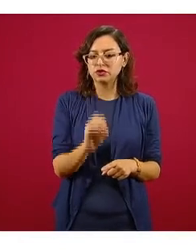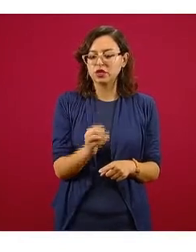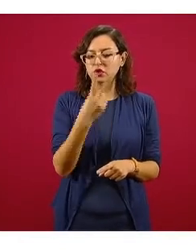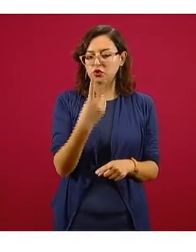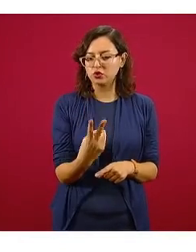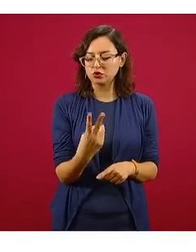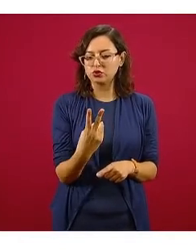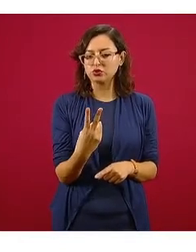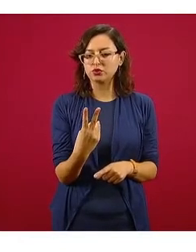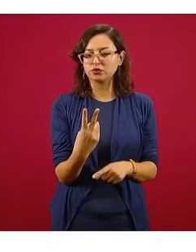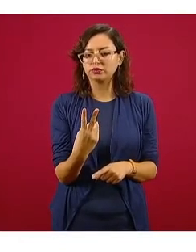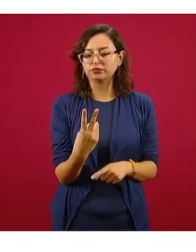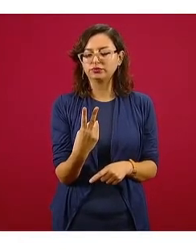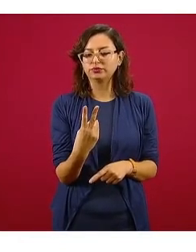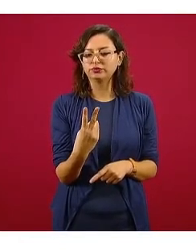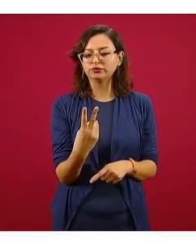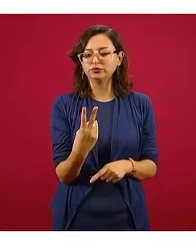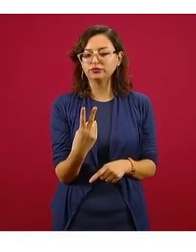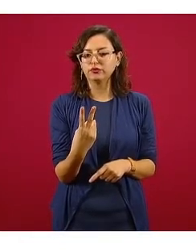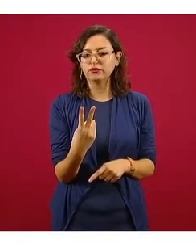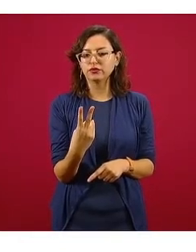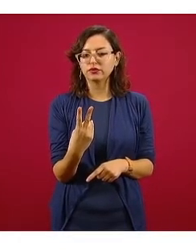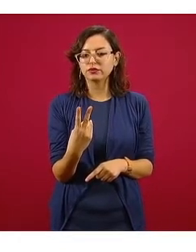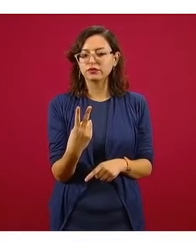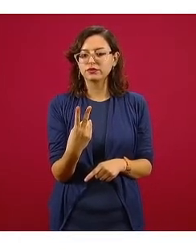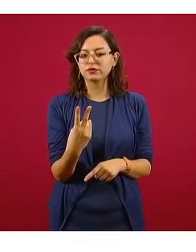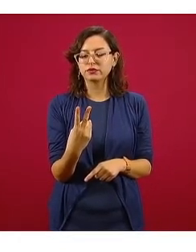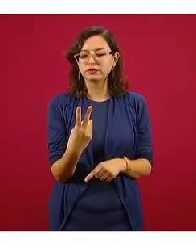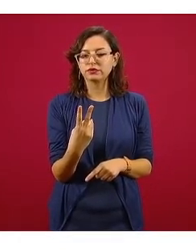26.02. Esto quiere decir, gracias.